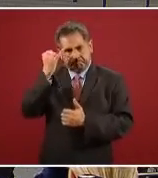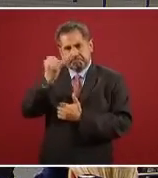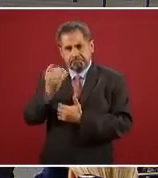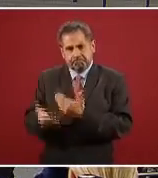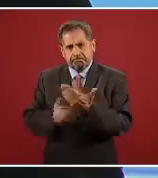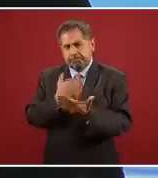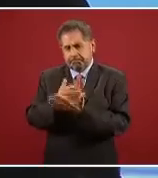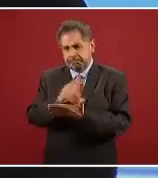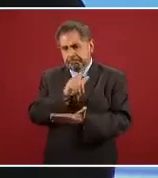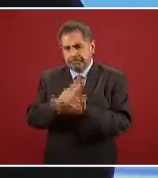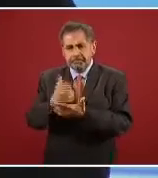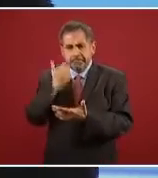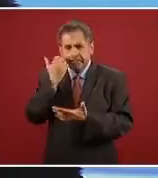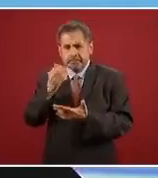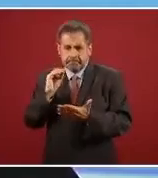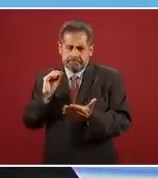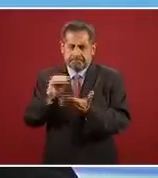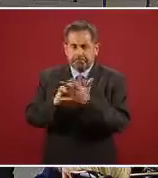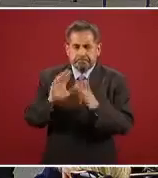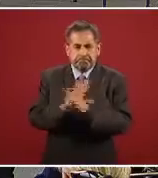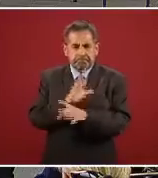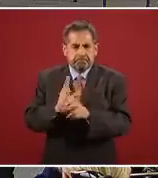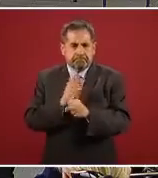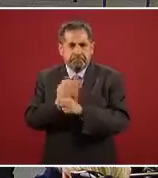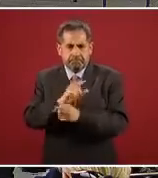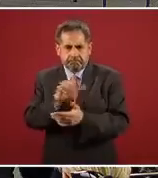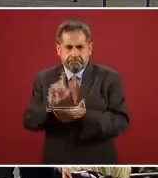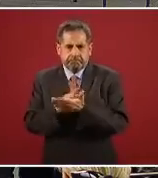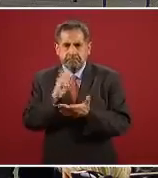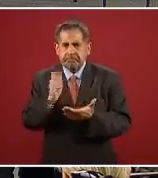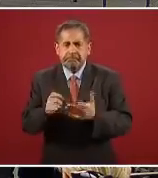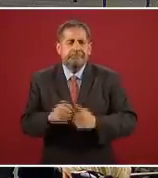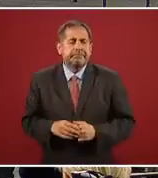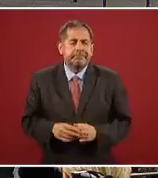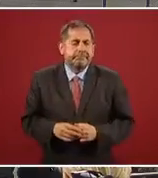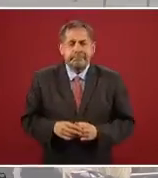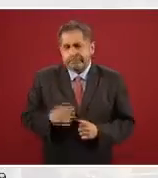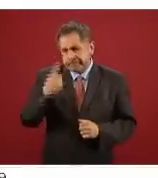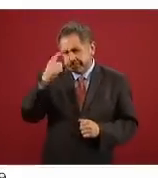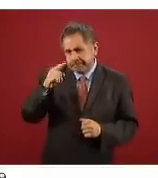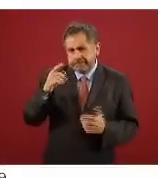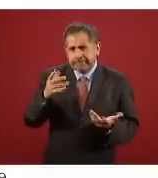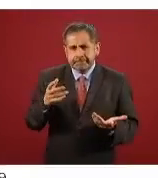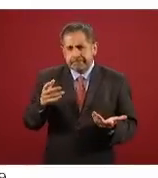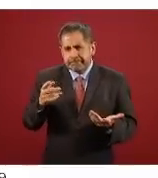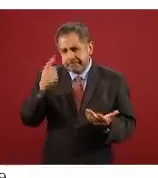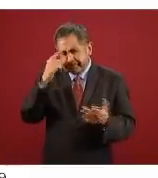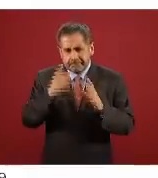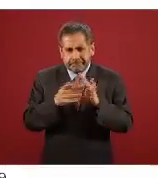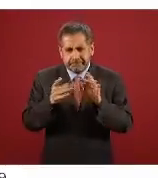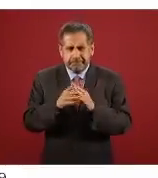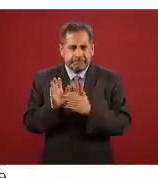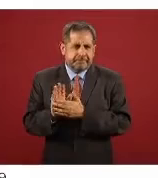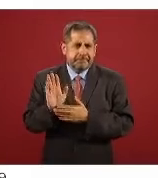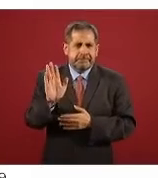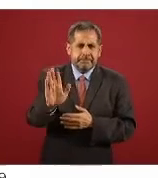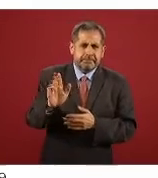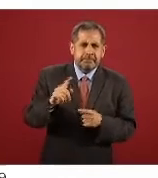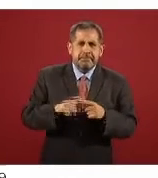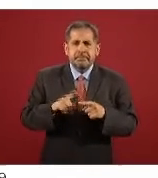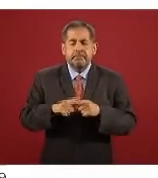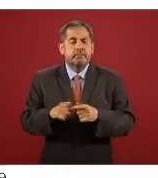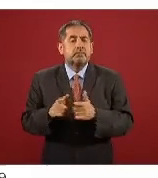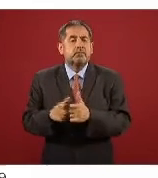de reforma legislativa. Por un lado, tendientes presentadas por el